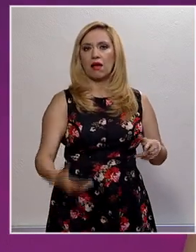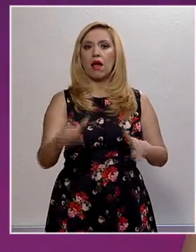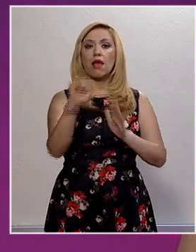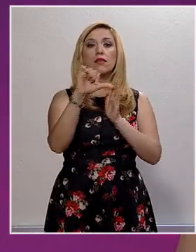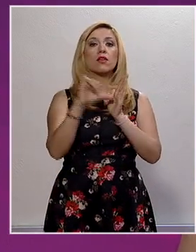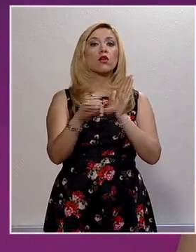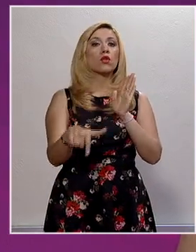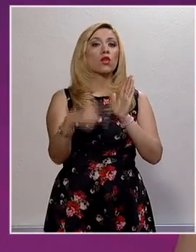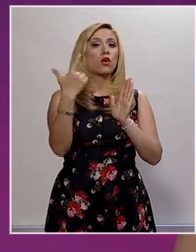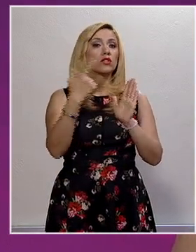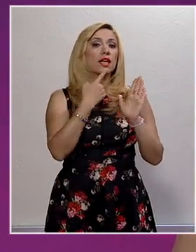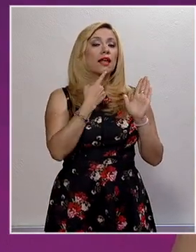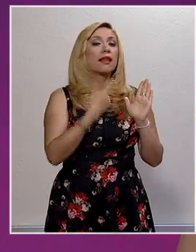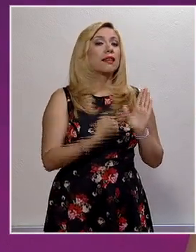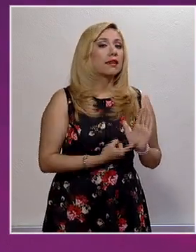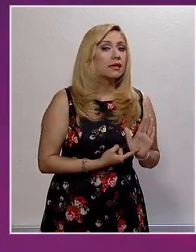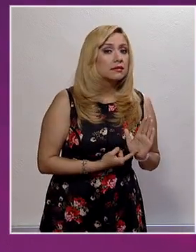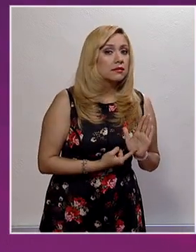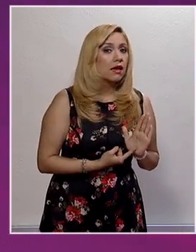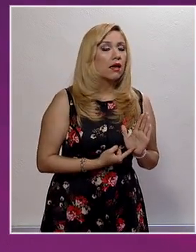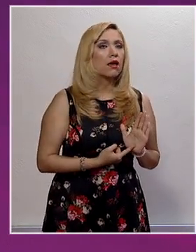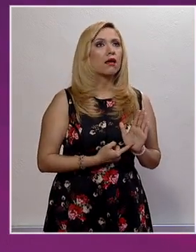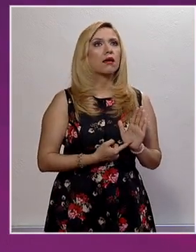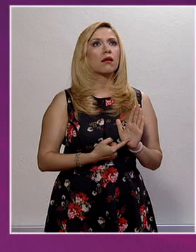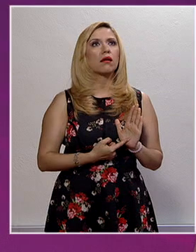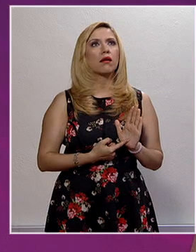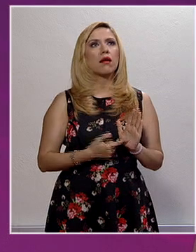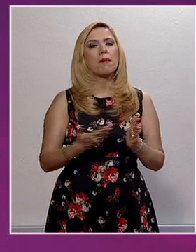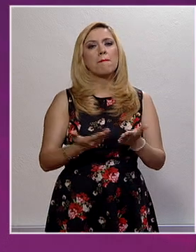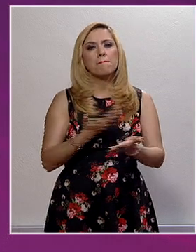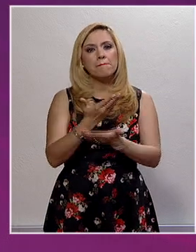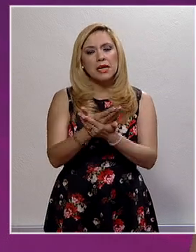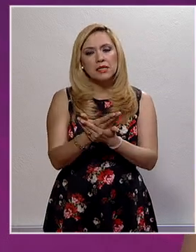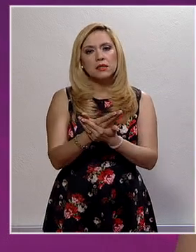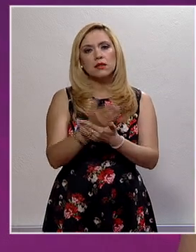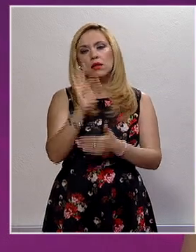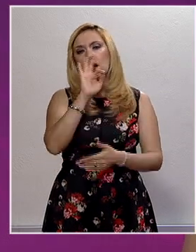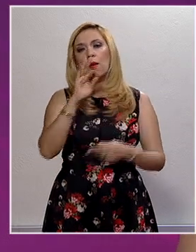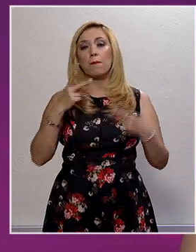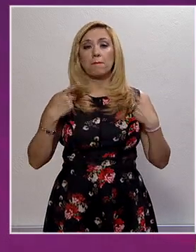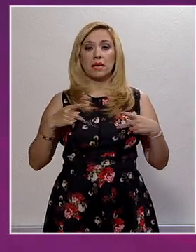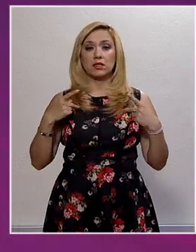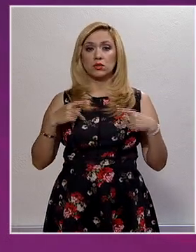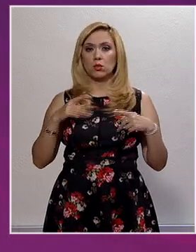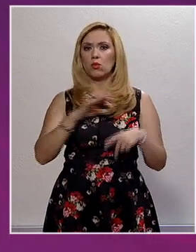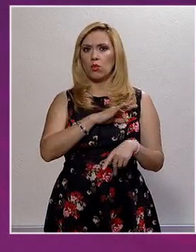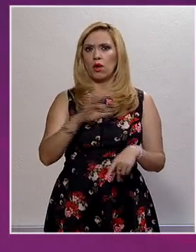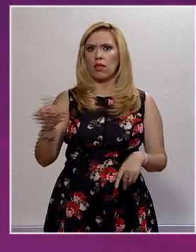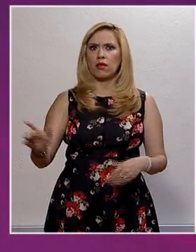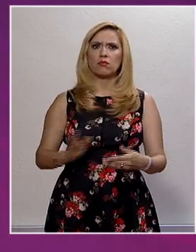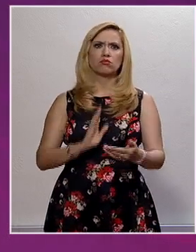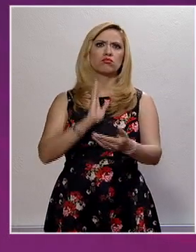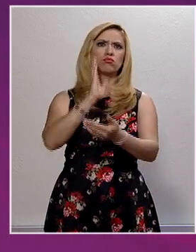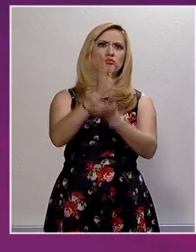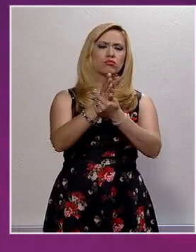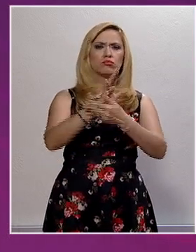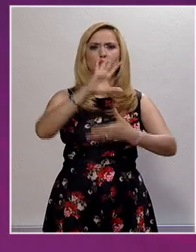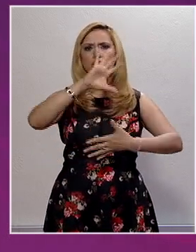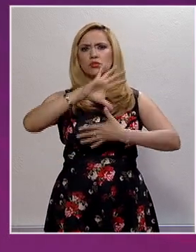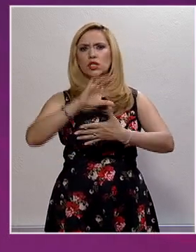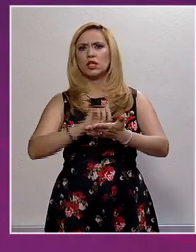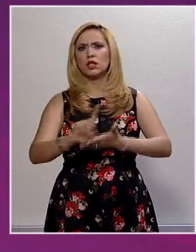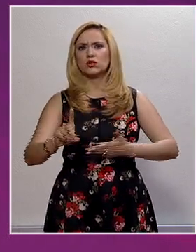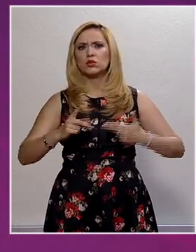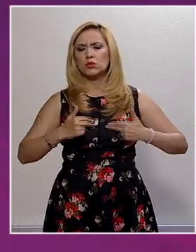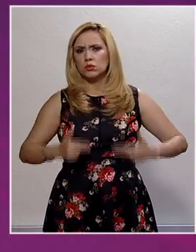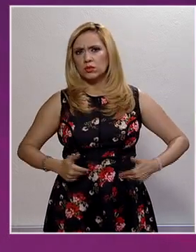esta convención establece un sistema de peticiones en la cual una persona puede ir ante los órganos del Sistema Interamericano de Derechos